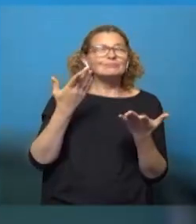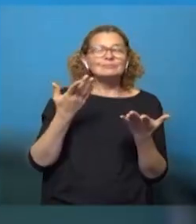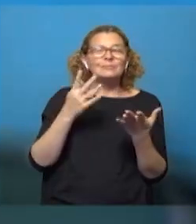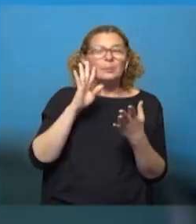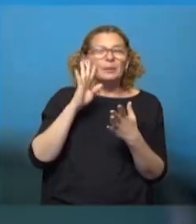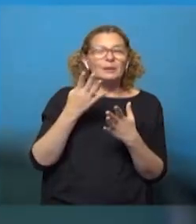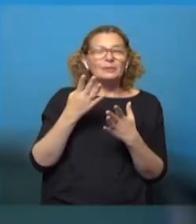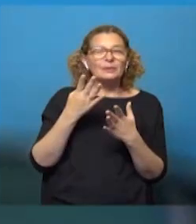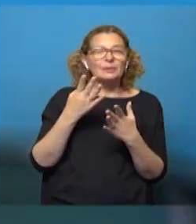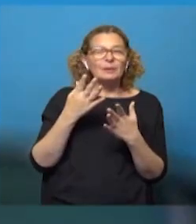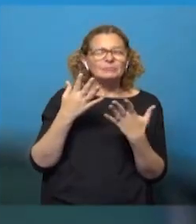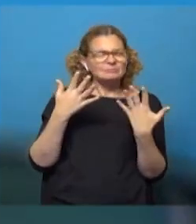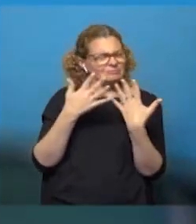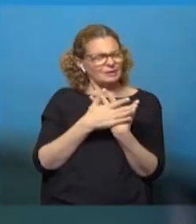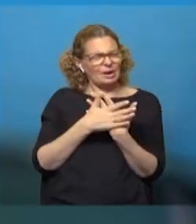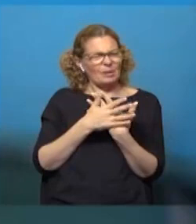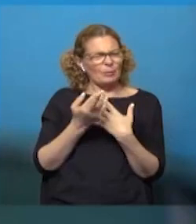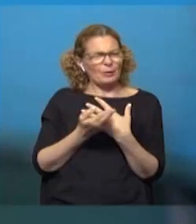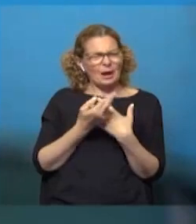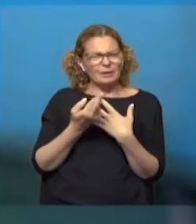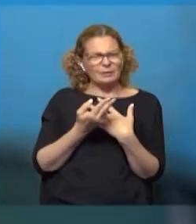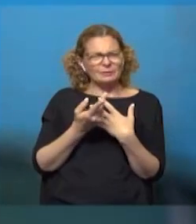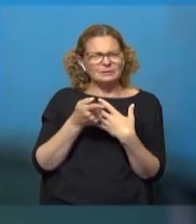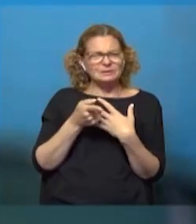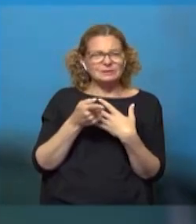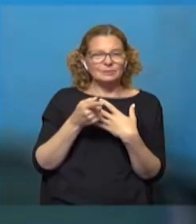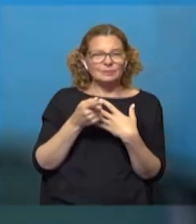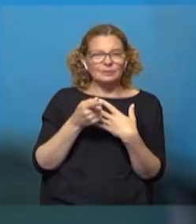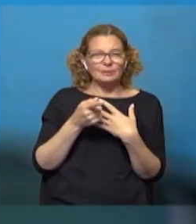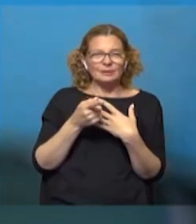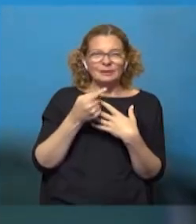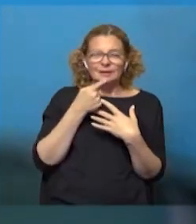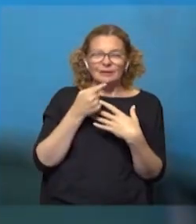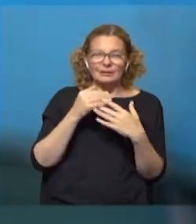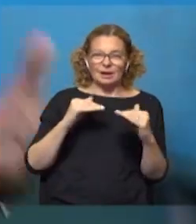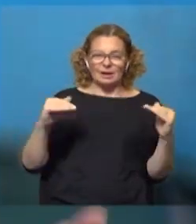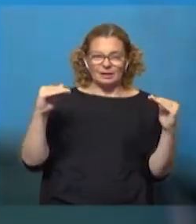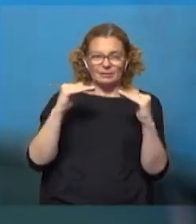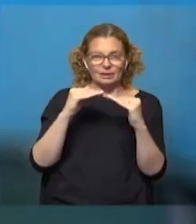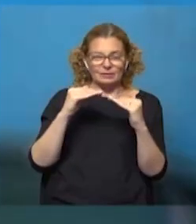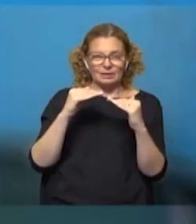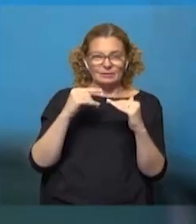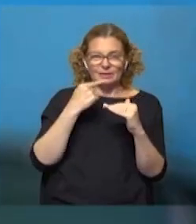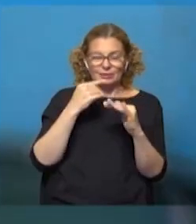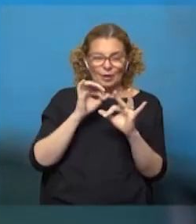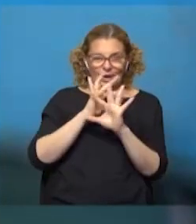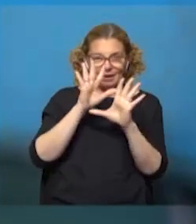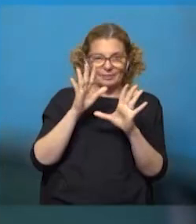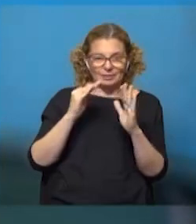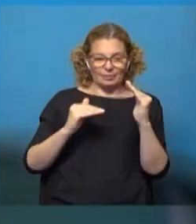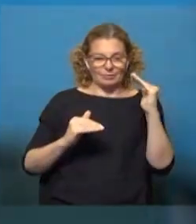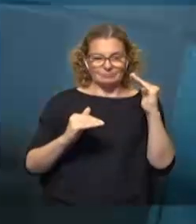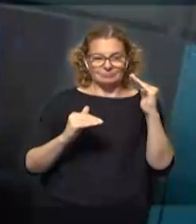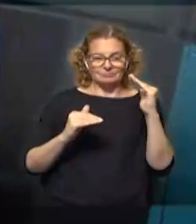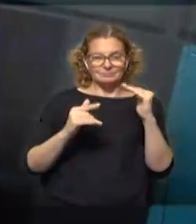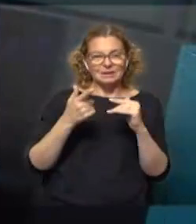el aspecto más oscuro de la cuestión y es que En definitiva a pretexto de equilibrar están forzando claramente un desequilibrio